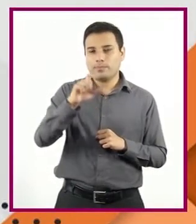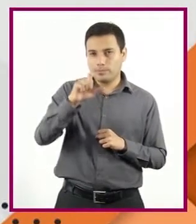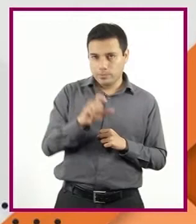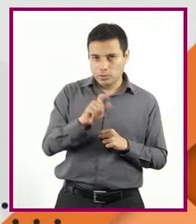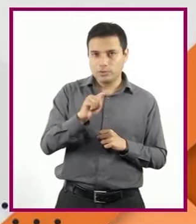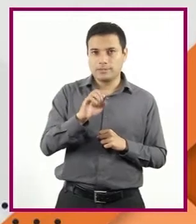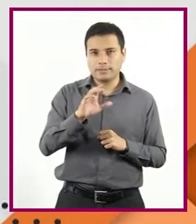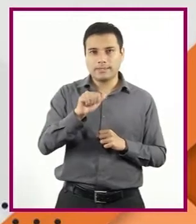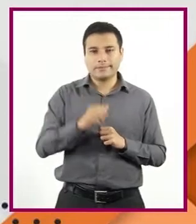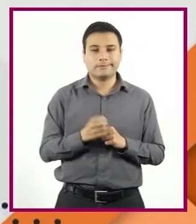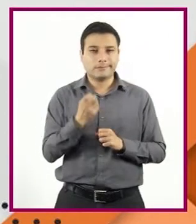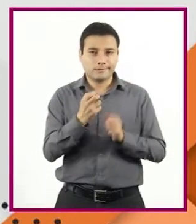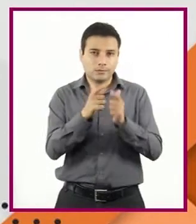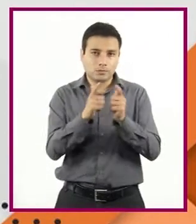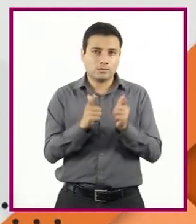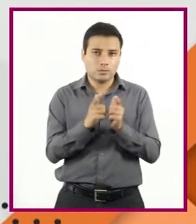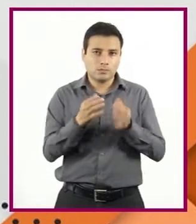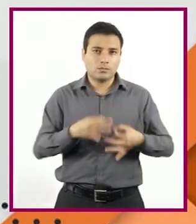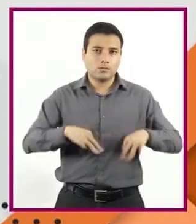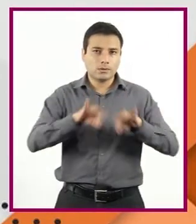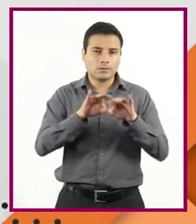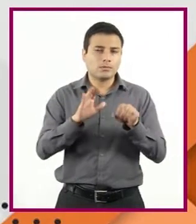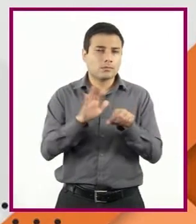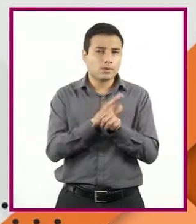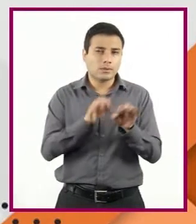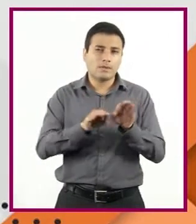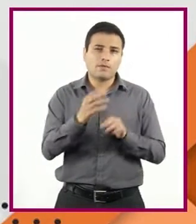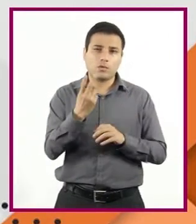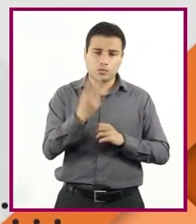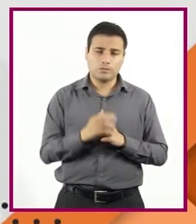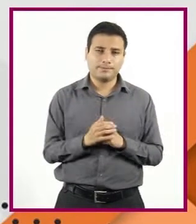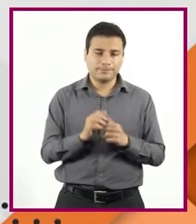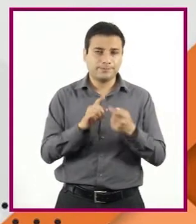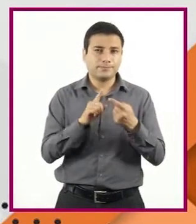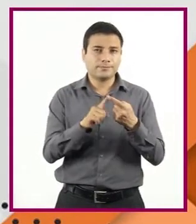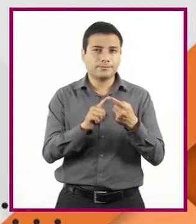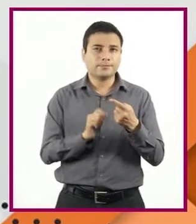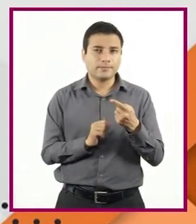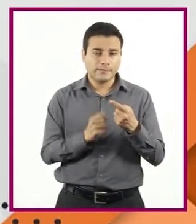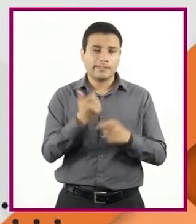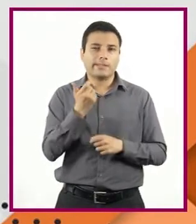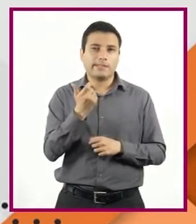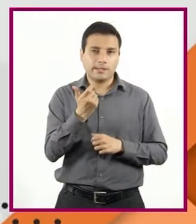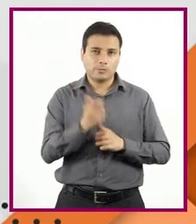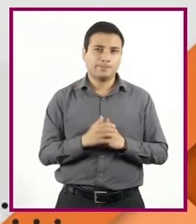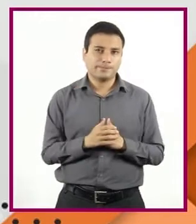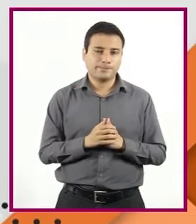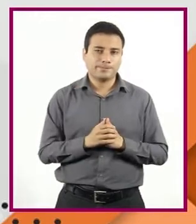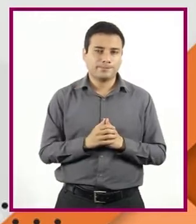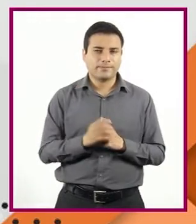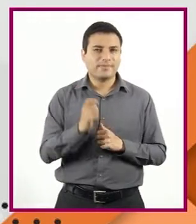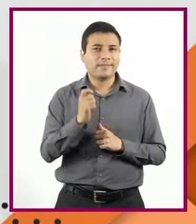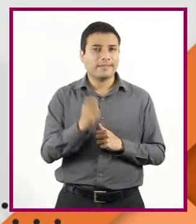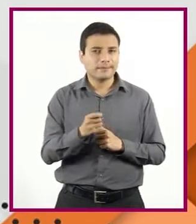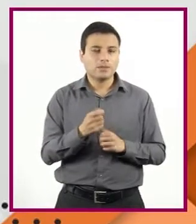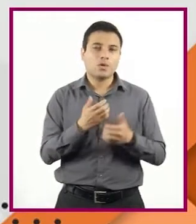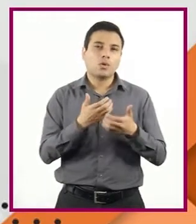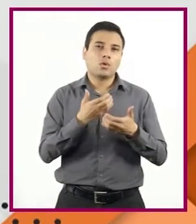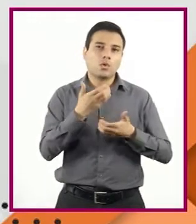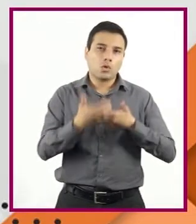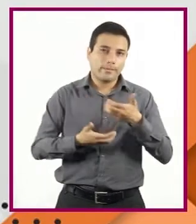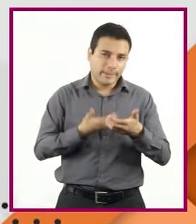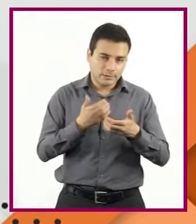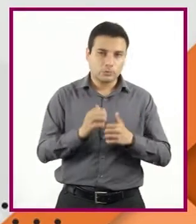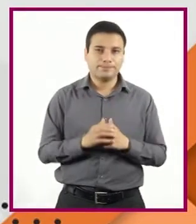era importante porque tenía una doble función. La primera de ellas era económica, pues se encargaban del comercio entre